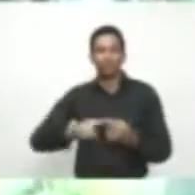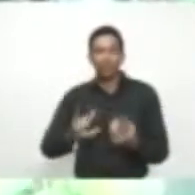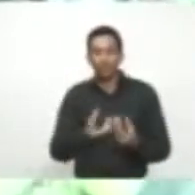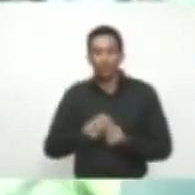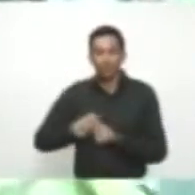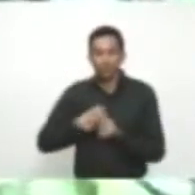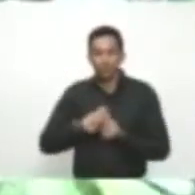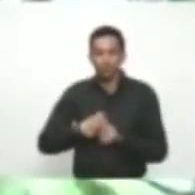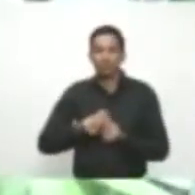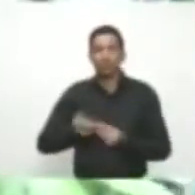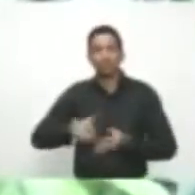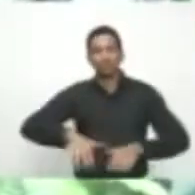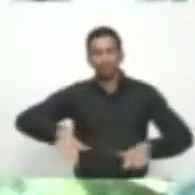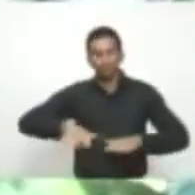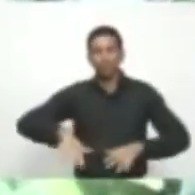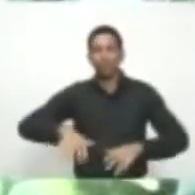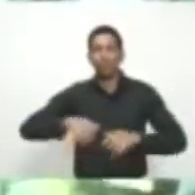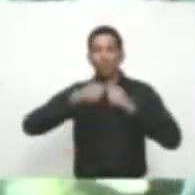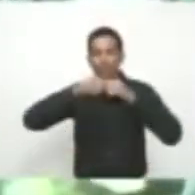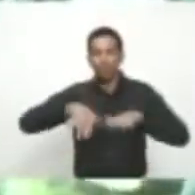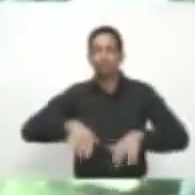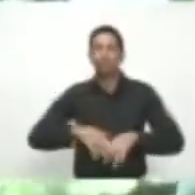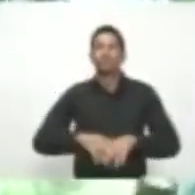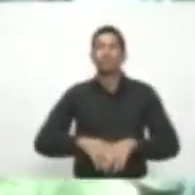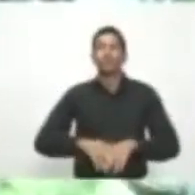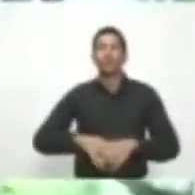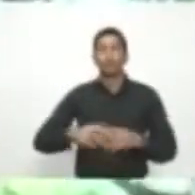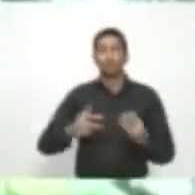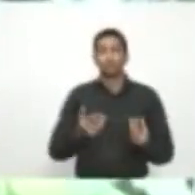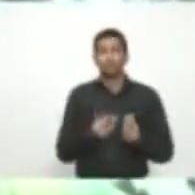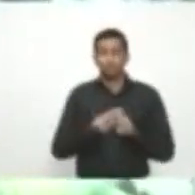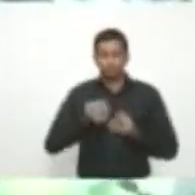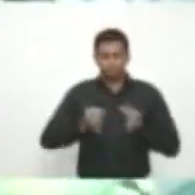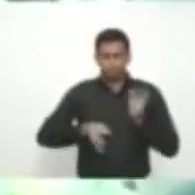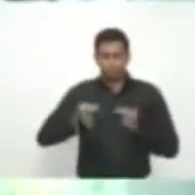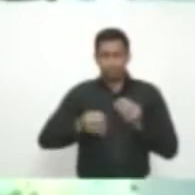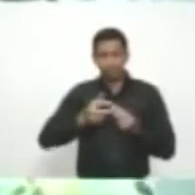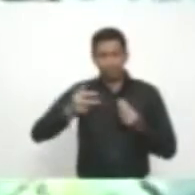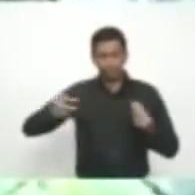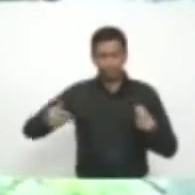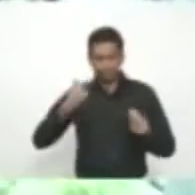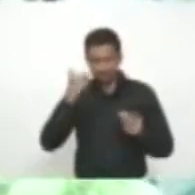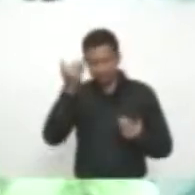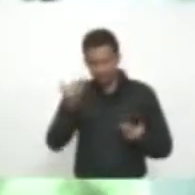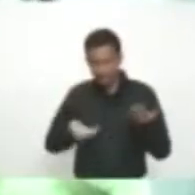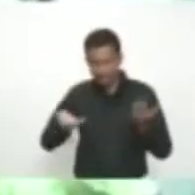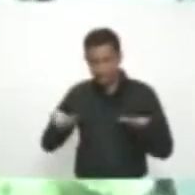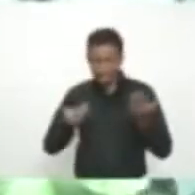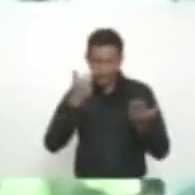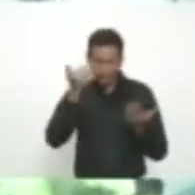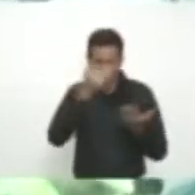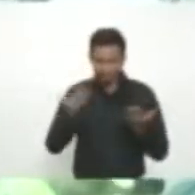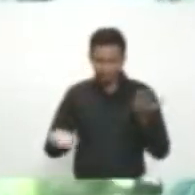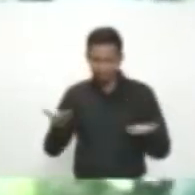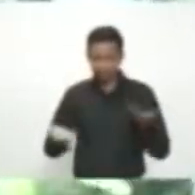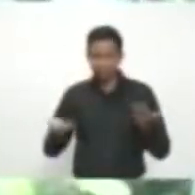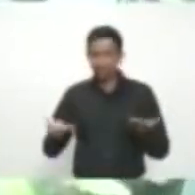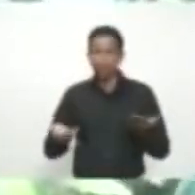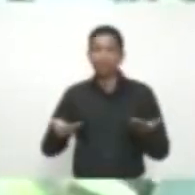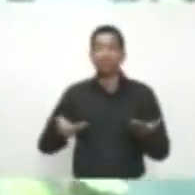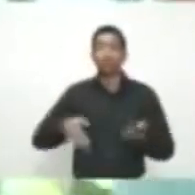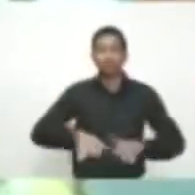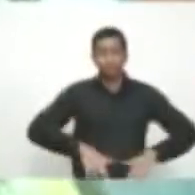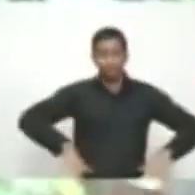público, pero la Corte realiza un ejercicio de ponderación y en el ejercicio de ponderación finalmente lo que determina es que si bien el espacio público es un